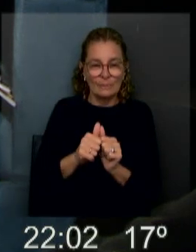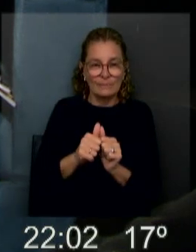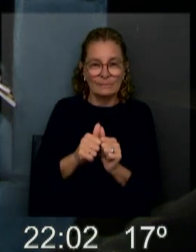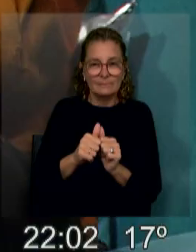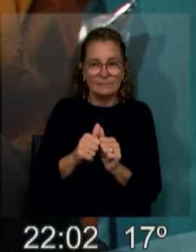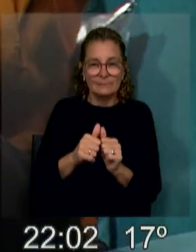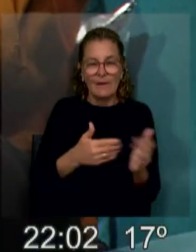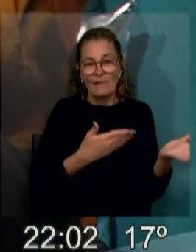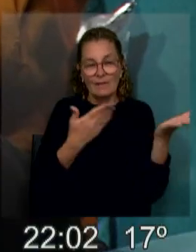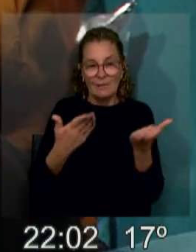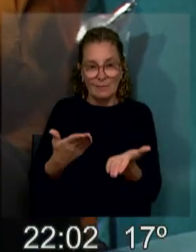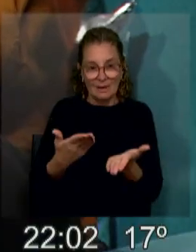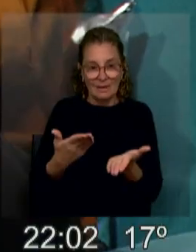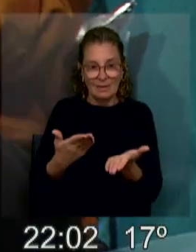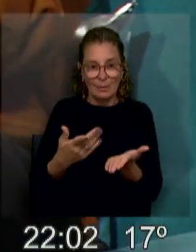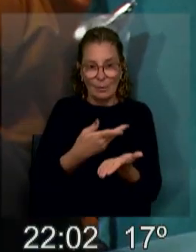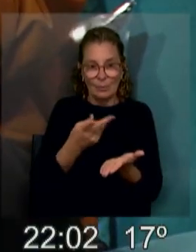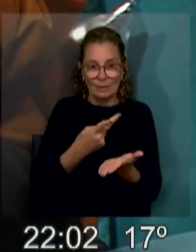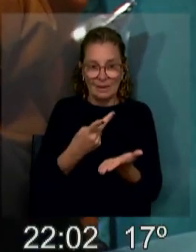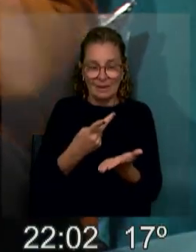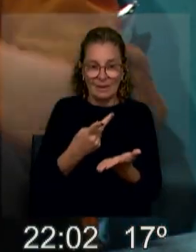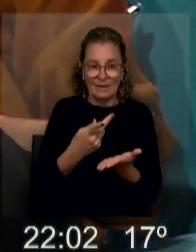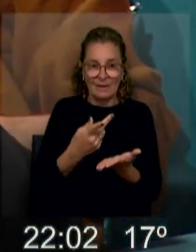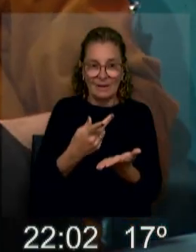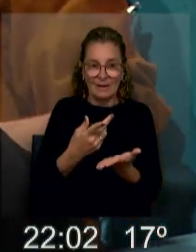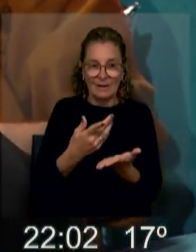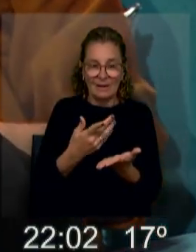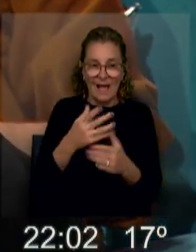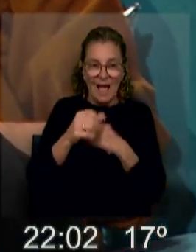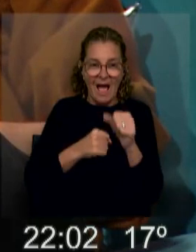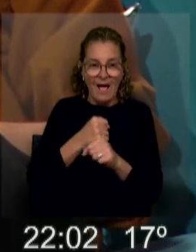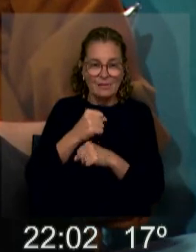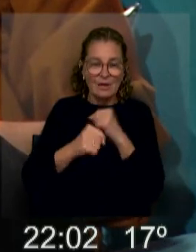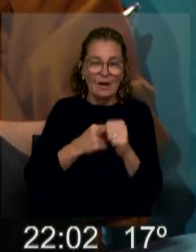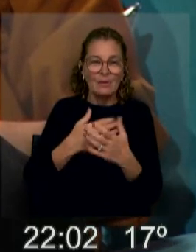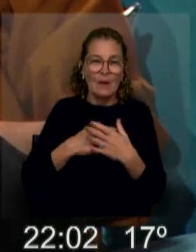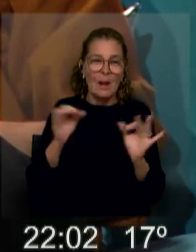gol. Bienvenido aparte de ustedes, que nada, con tantos años en la música,